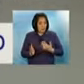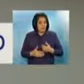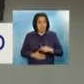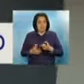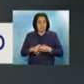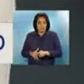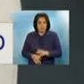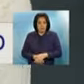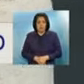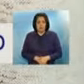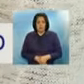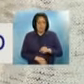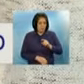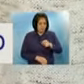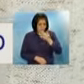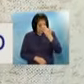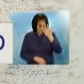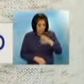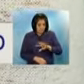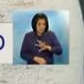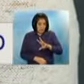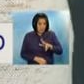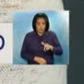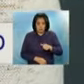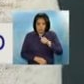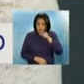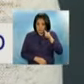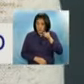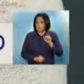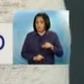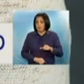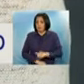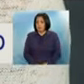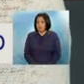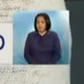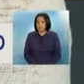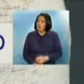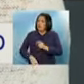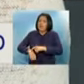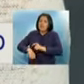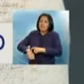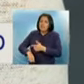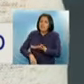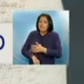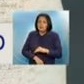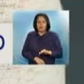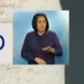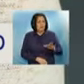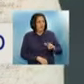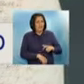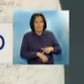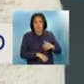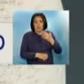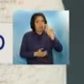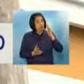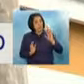atención. Pues sí saben ustedes del robo del día de ayer, ¿no? ¿Y a qué hora fue, señorita? A la hora